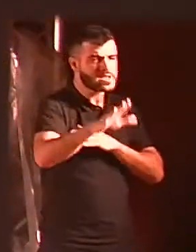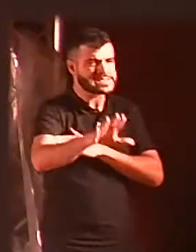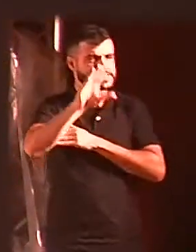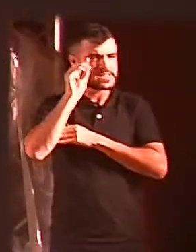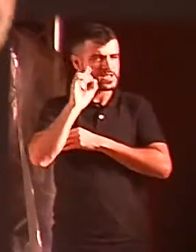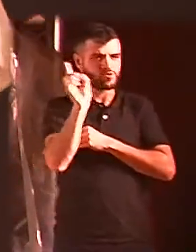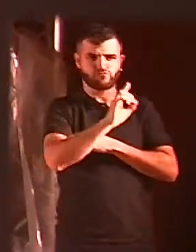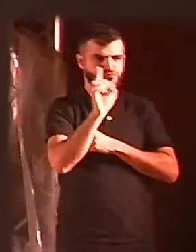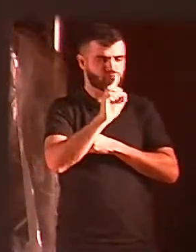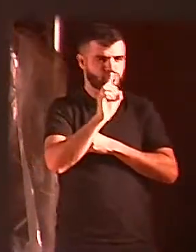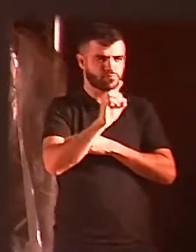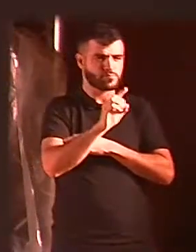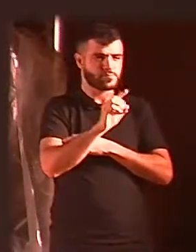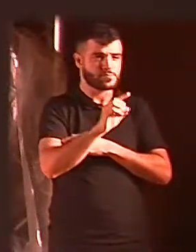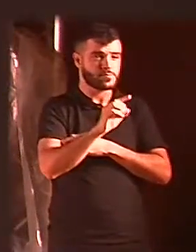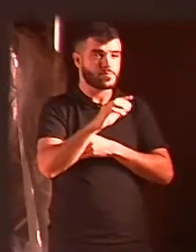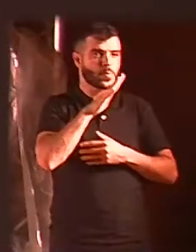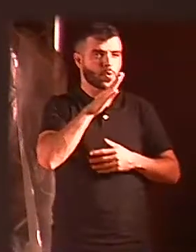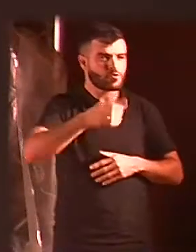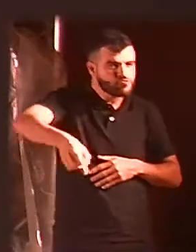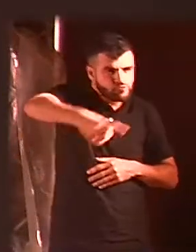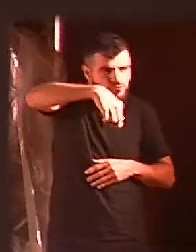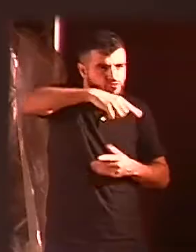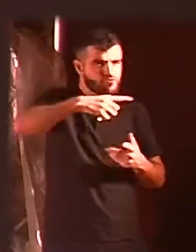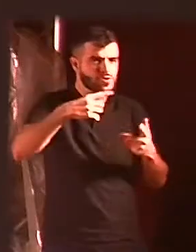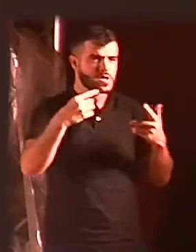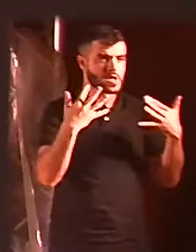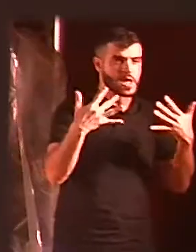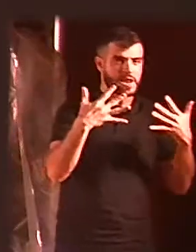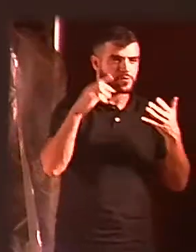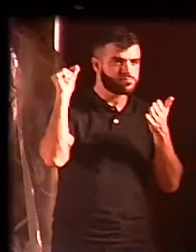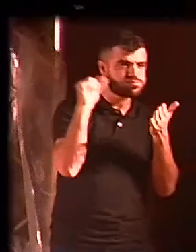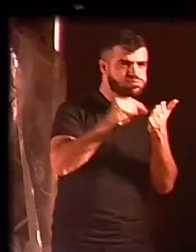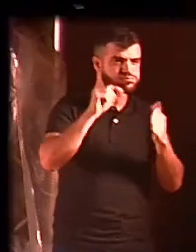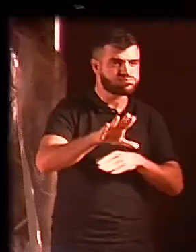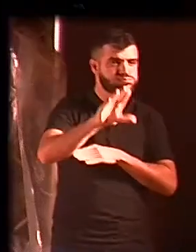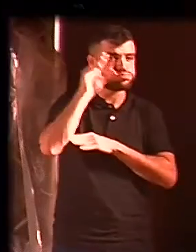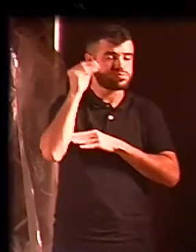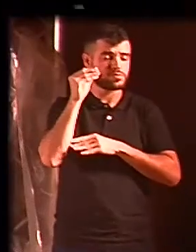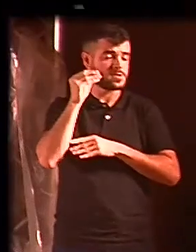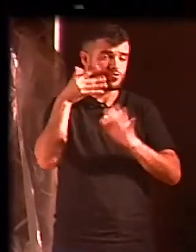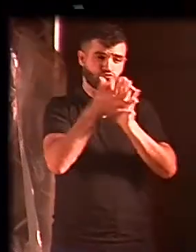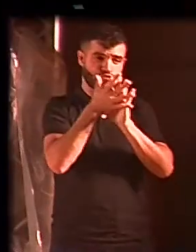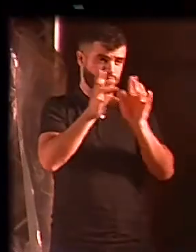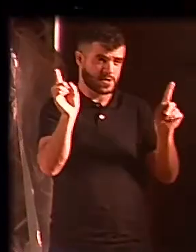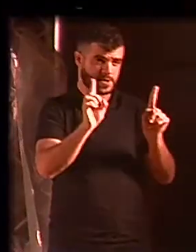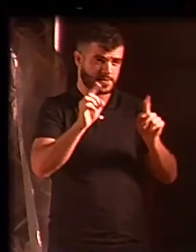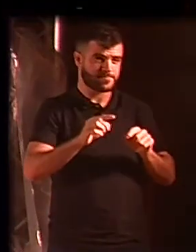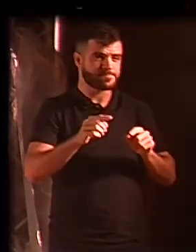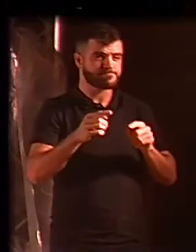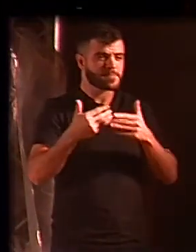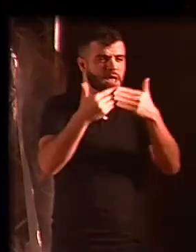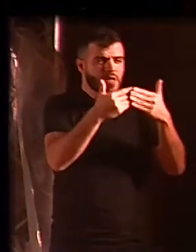porque eso no explicaría la rapidez con la que lo interpretamos. ¿Cómo estudiaron a los